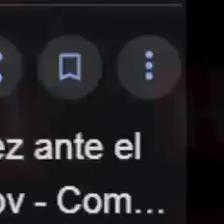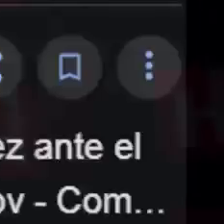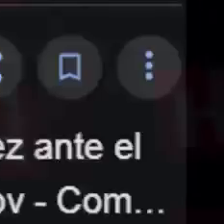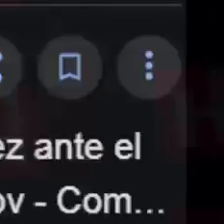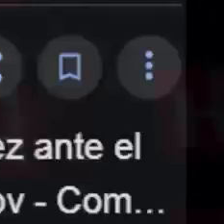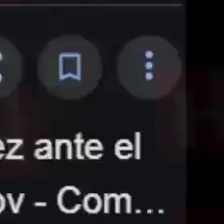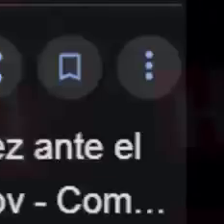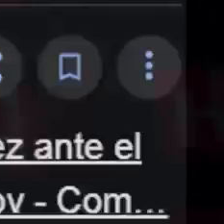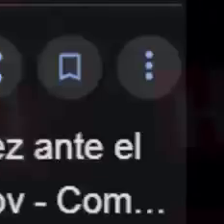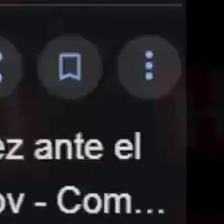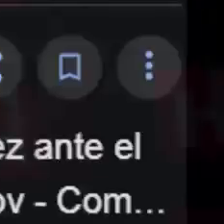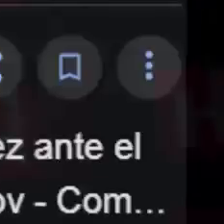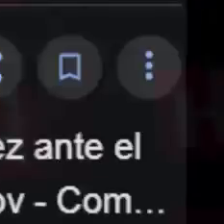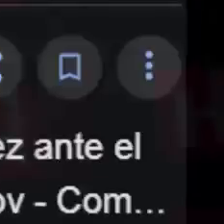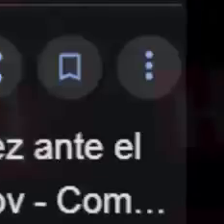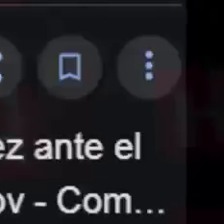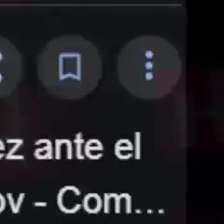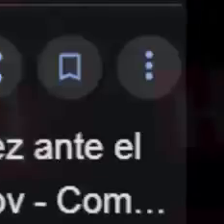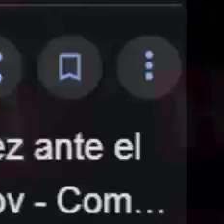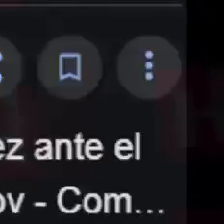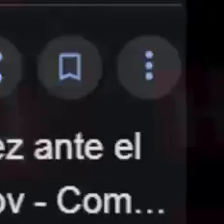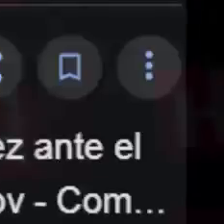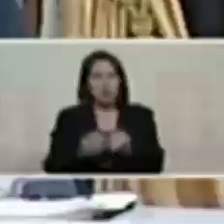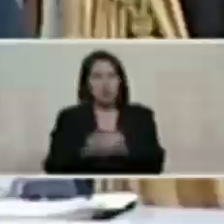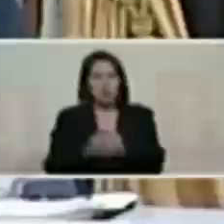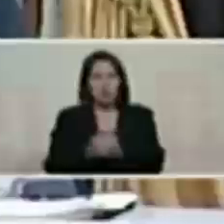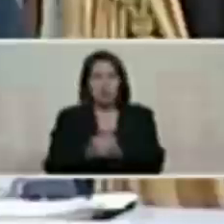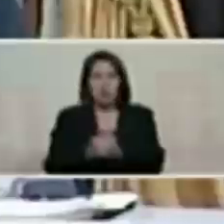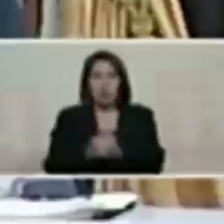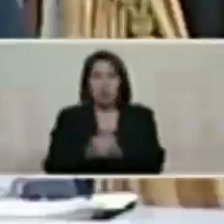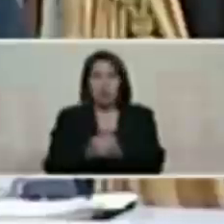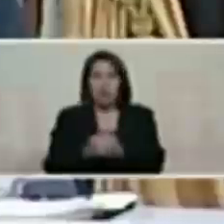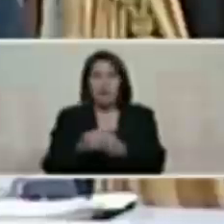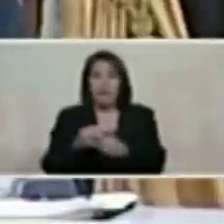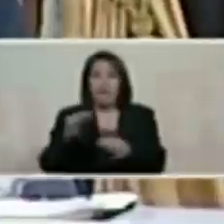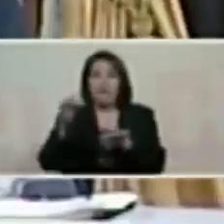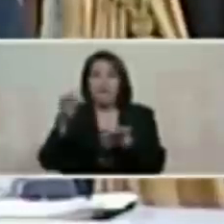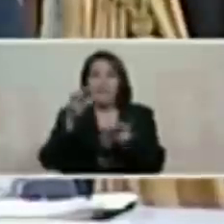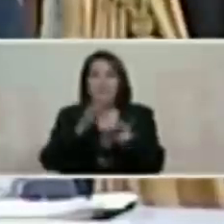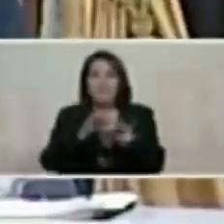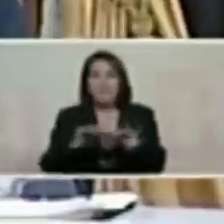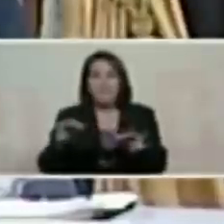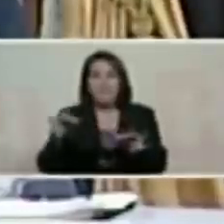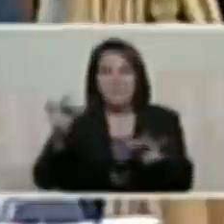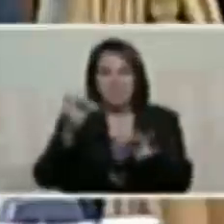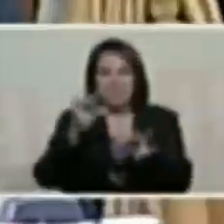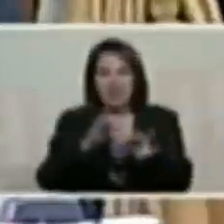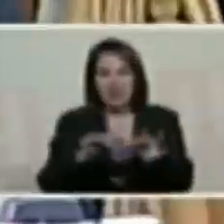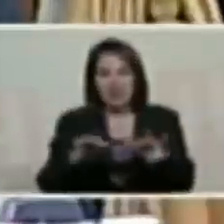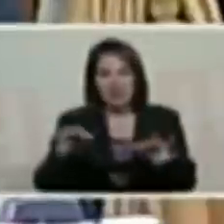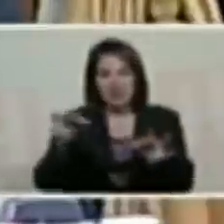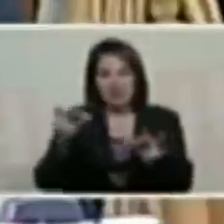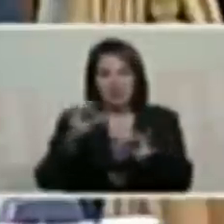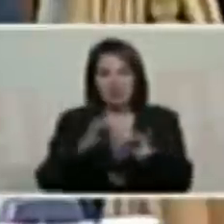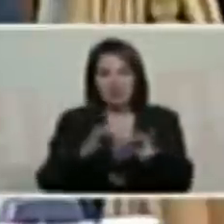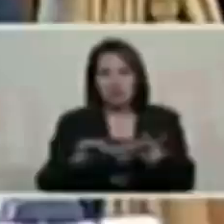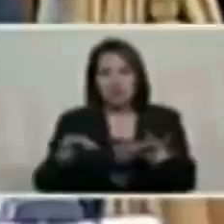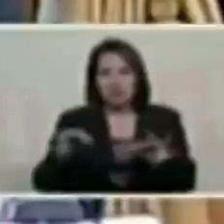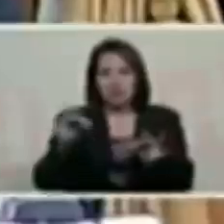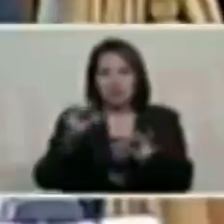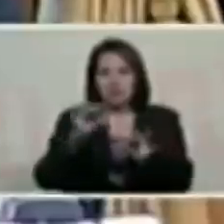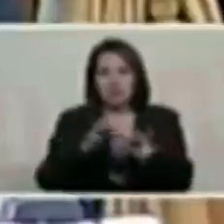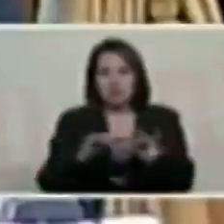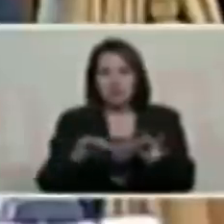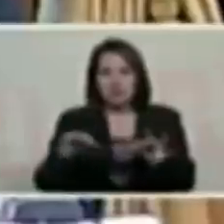humanitarias, sin ofrecer mayores detalles. Maduro pidió además al mandatario de Brasil, Jair Bolsonaro, la detención de varias